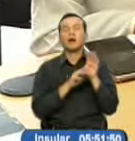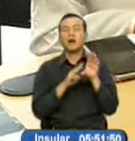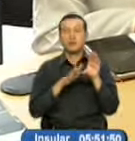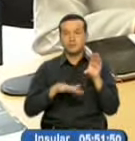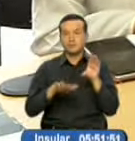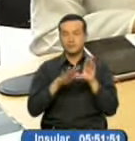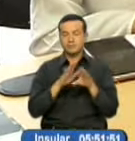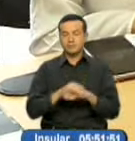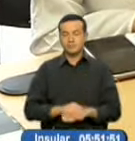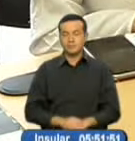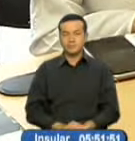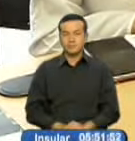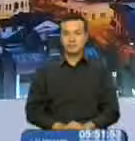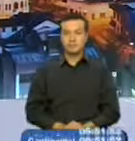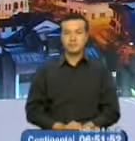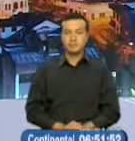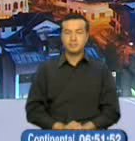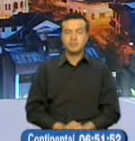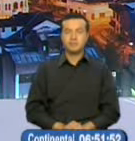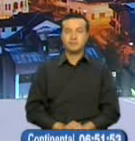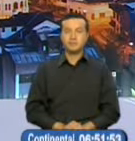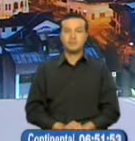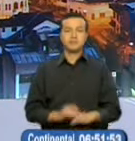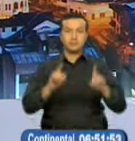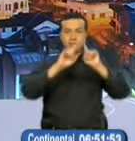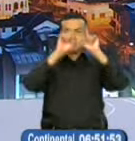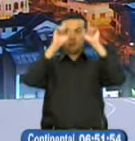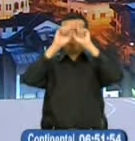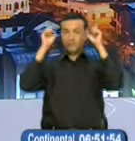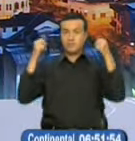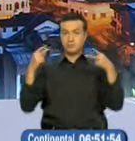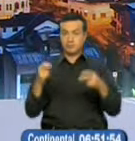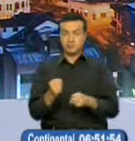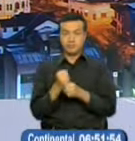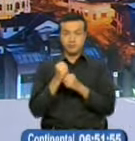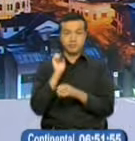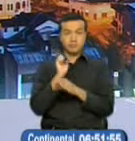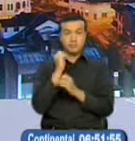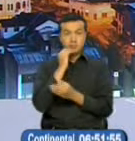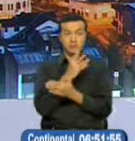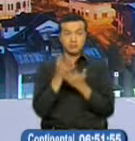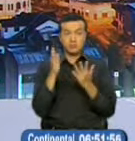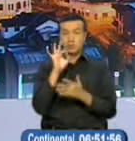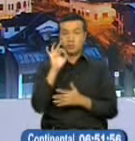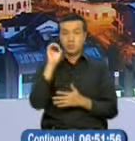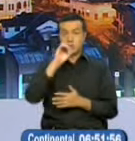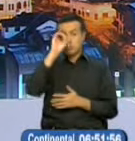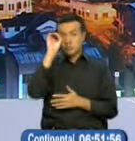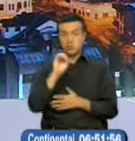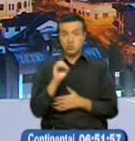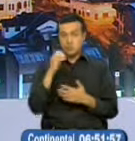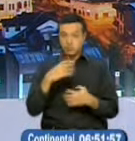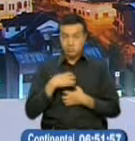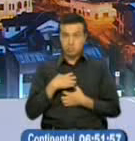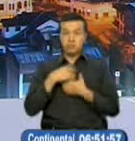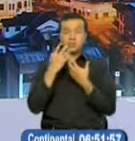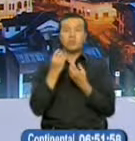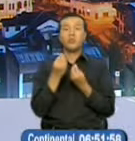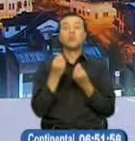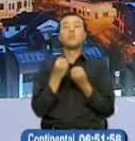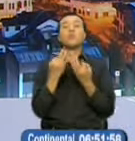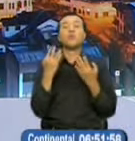Velasco, Ecuador TV. Las empresas aseguradoras del Ecuador informaron que se atendió el 90% de reclamaciones por un monto